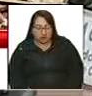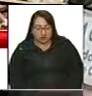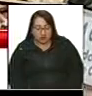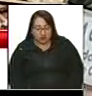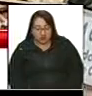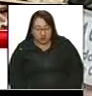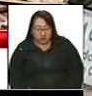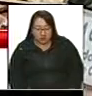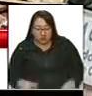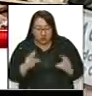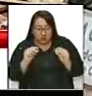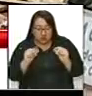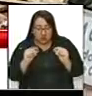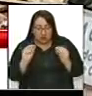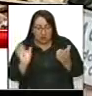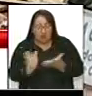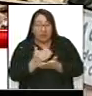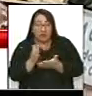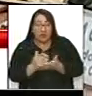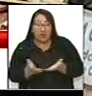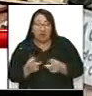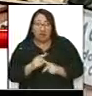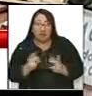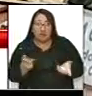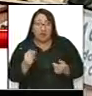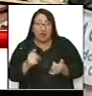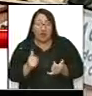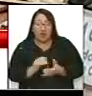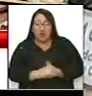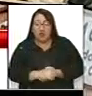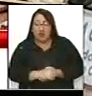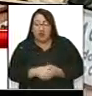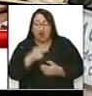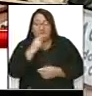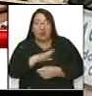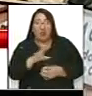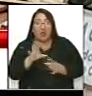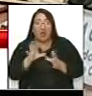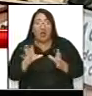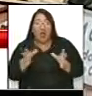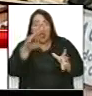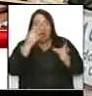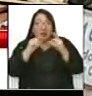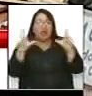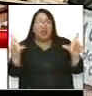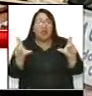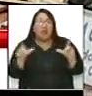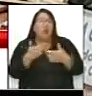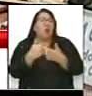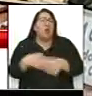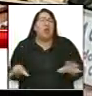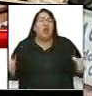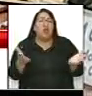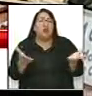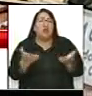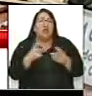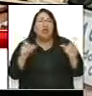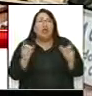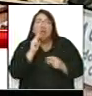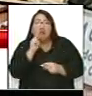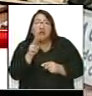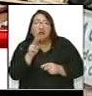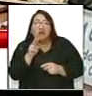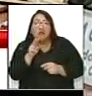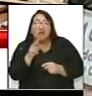pocos agarran el libro, pero mayormente hoy en día el niño aprende por la pantalla. Cualquier cosa entra por la pantalla, por